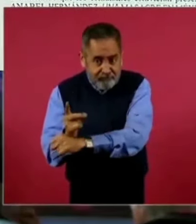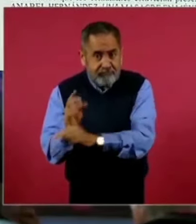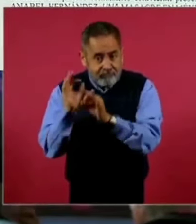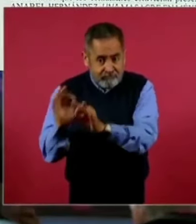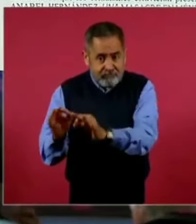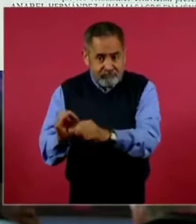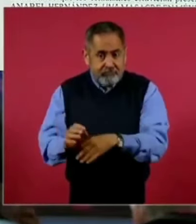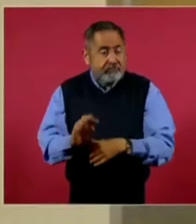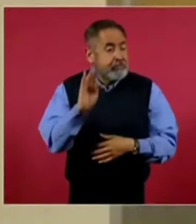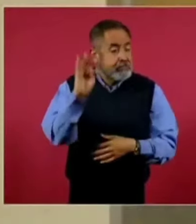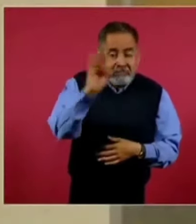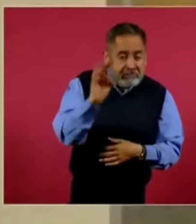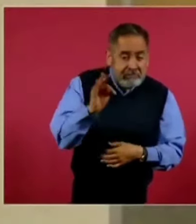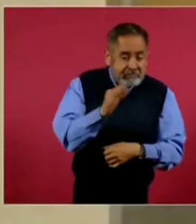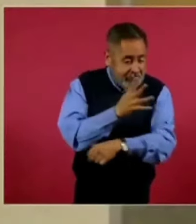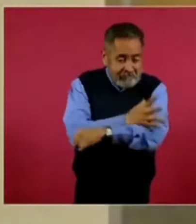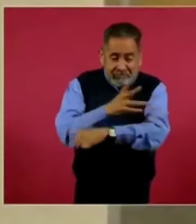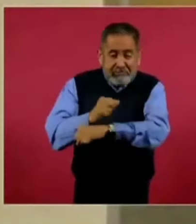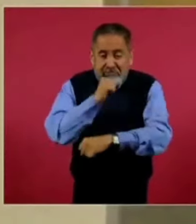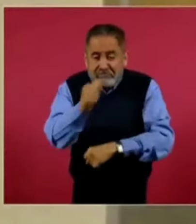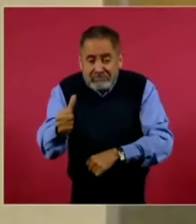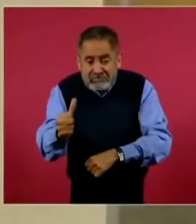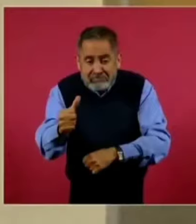no vale nada